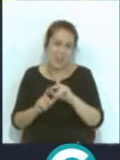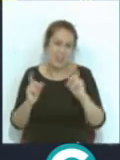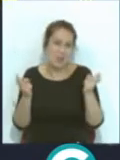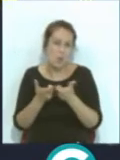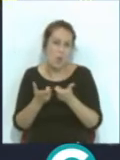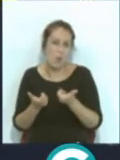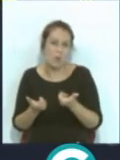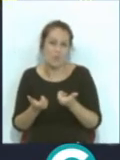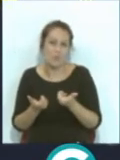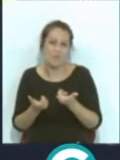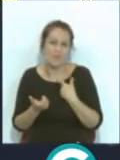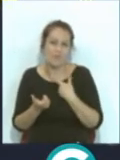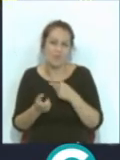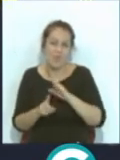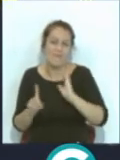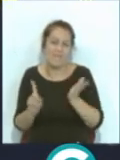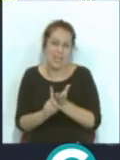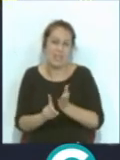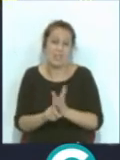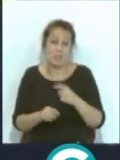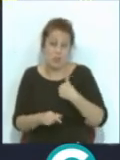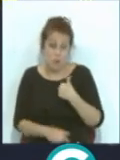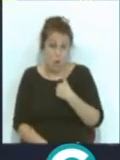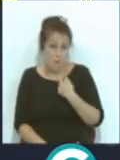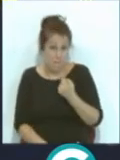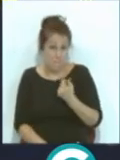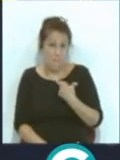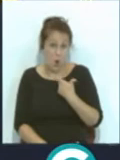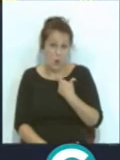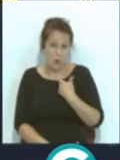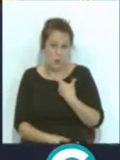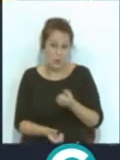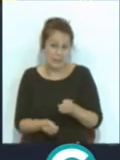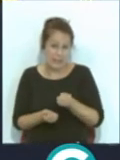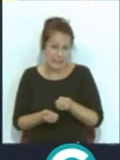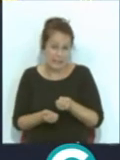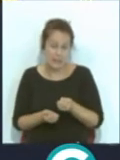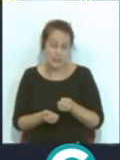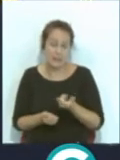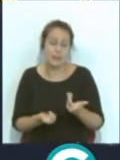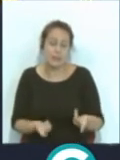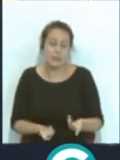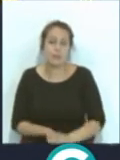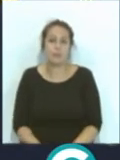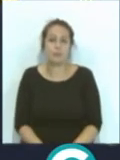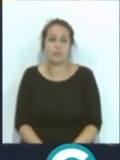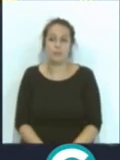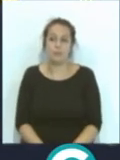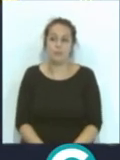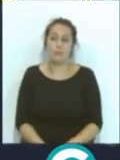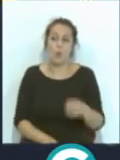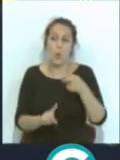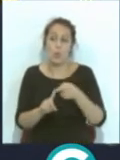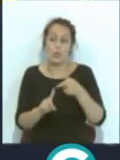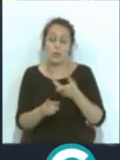pues le condicionan un poco. Entonces yo, como soy un poquito amarrado en ese aspecto, pues lo